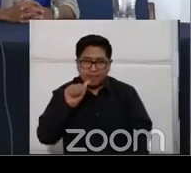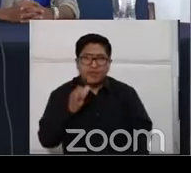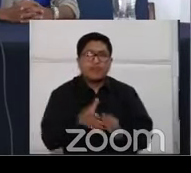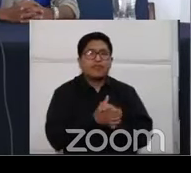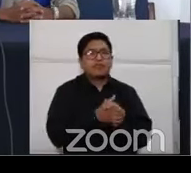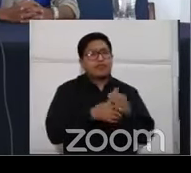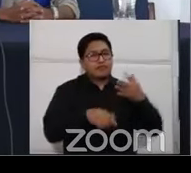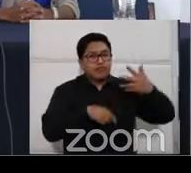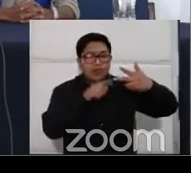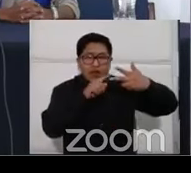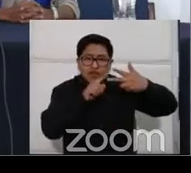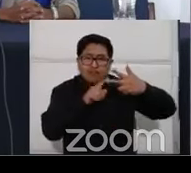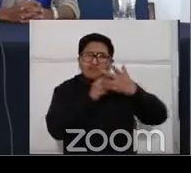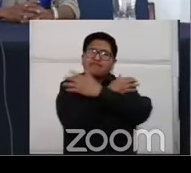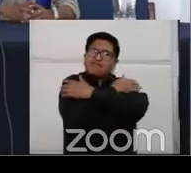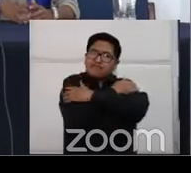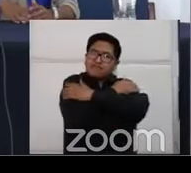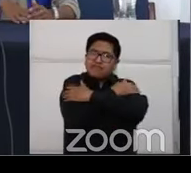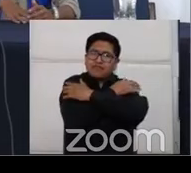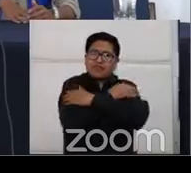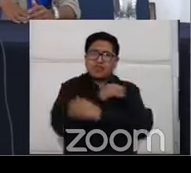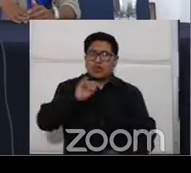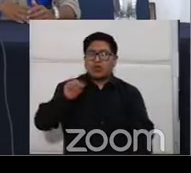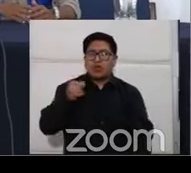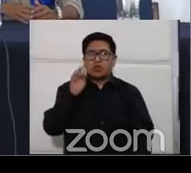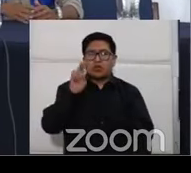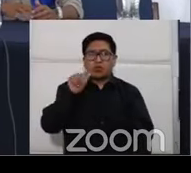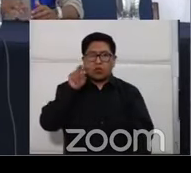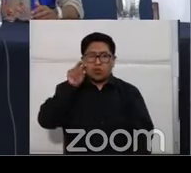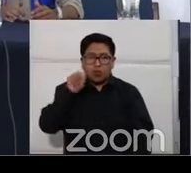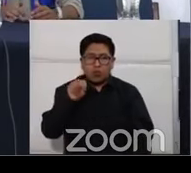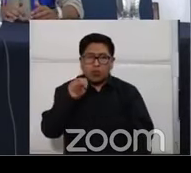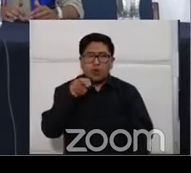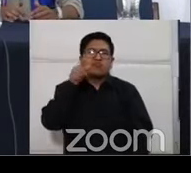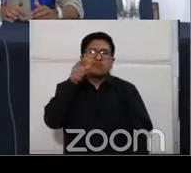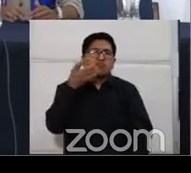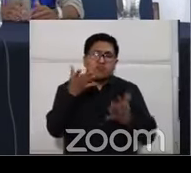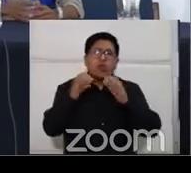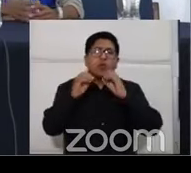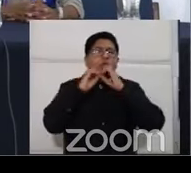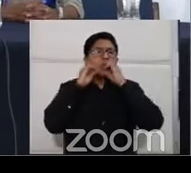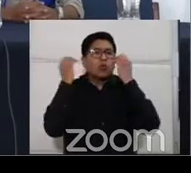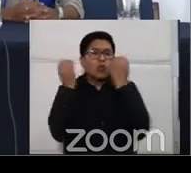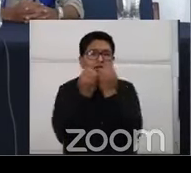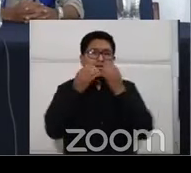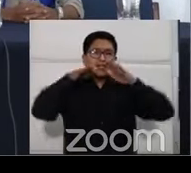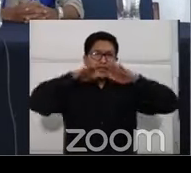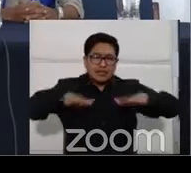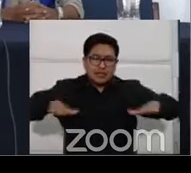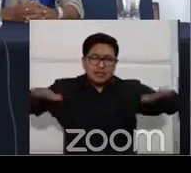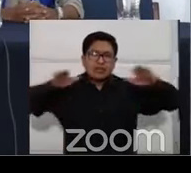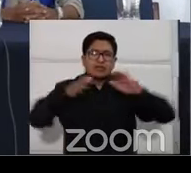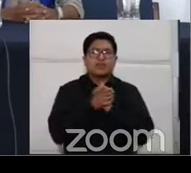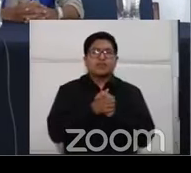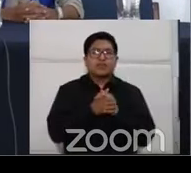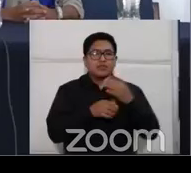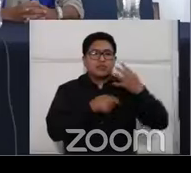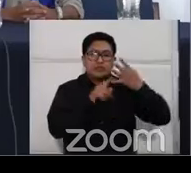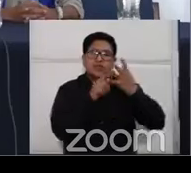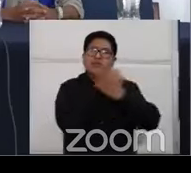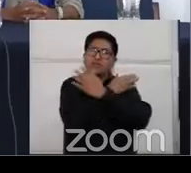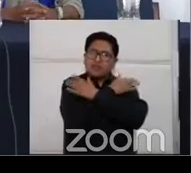fraternal también para juan martín pérez de tejiendo redes de infancia así también un saludo